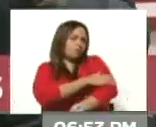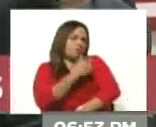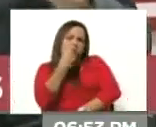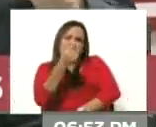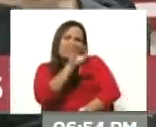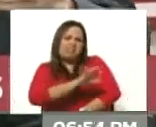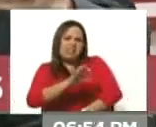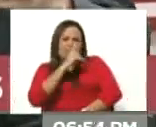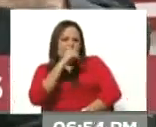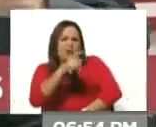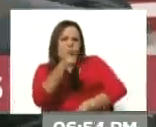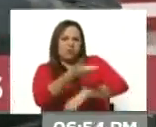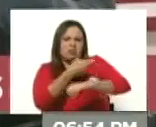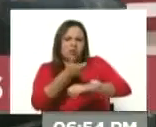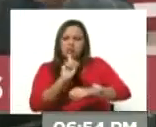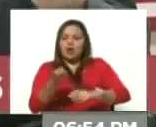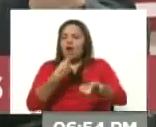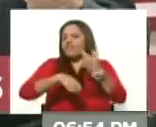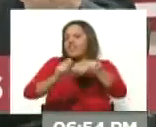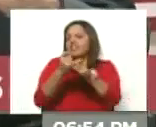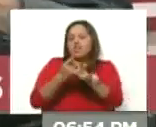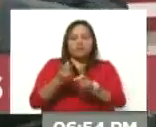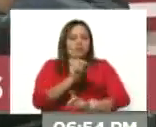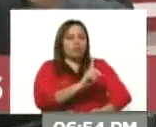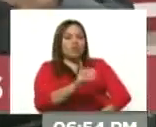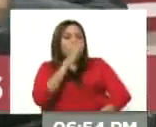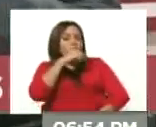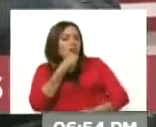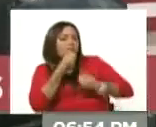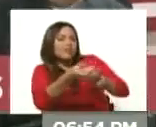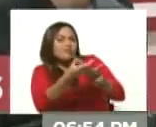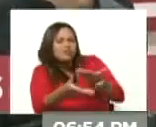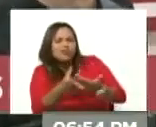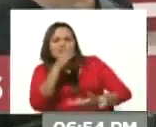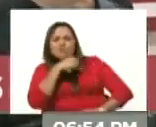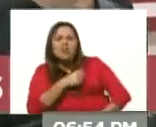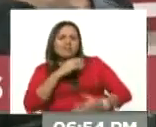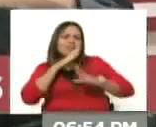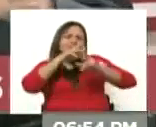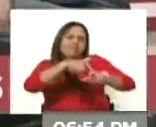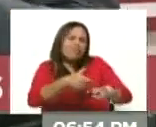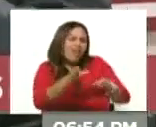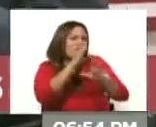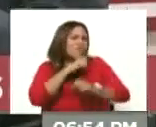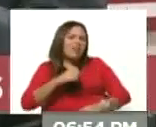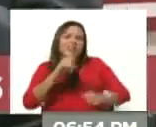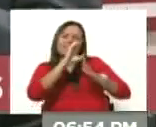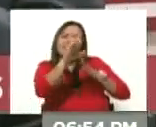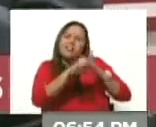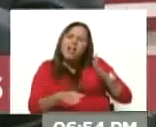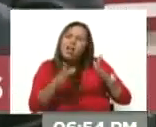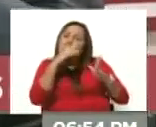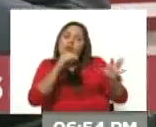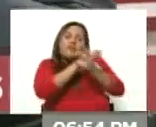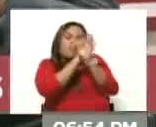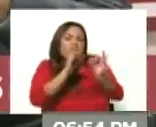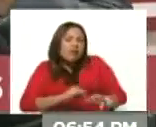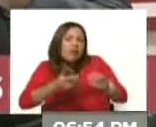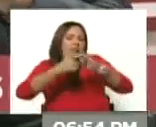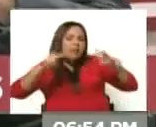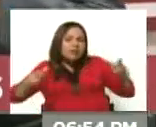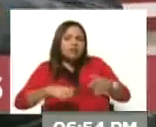del gobierno o porque se hayan vendido sino porque no tiene el discurso no tienen relato no tienen estrategia no tienen herramientas lingüísticas